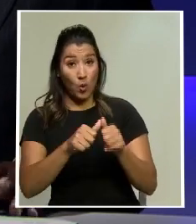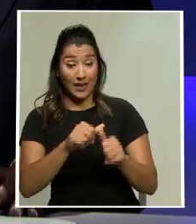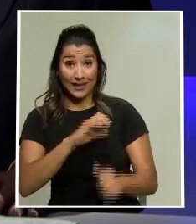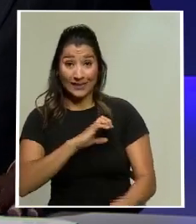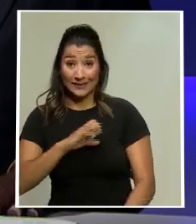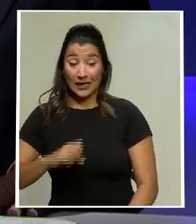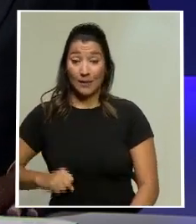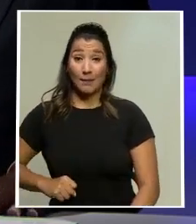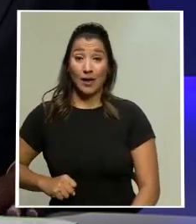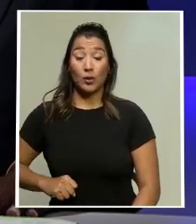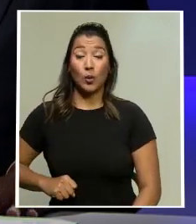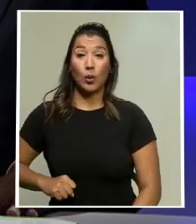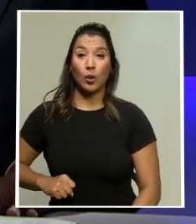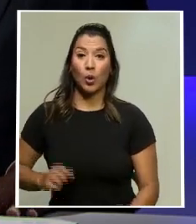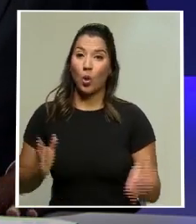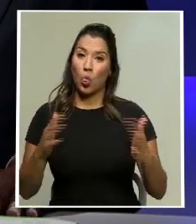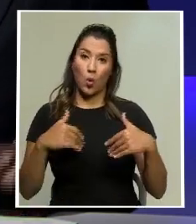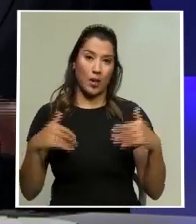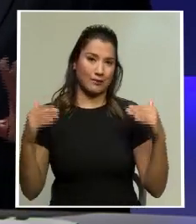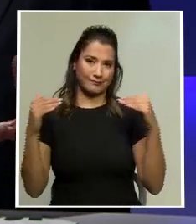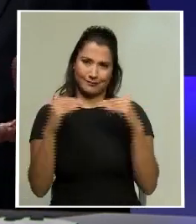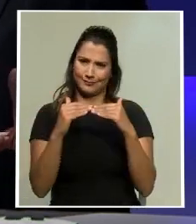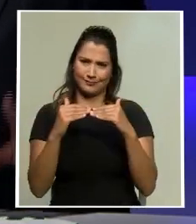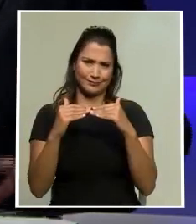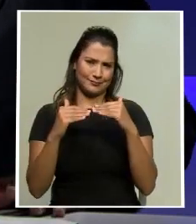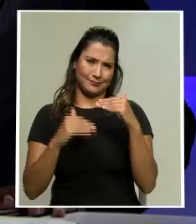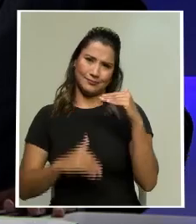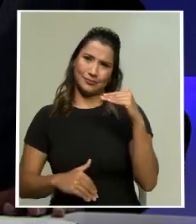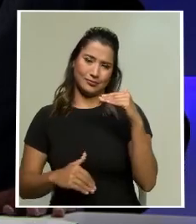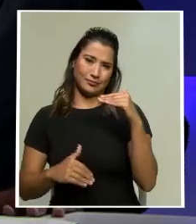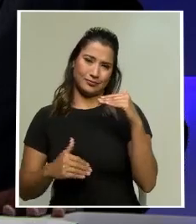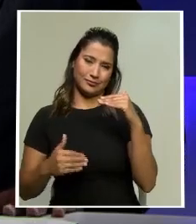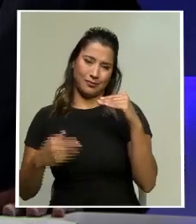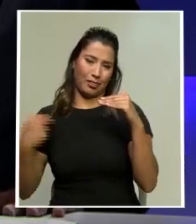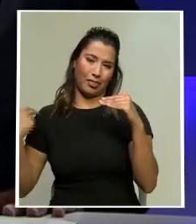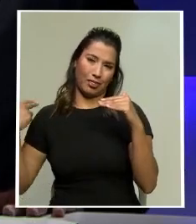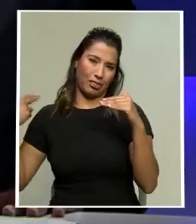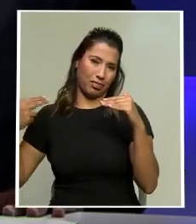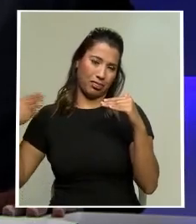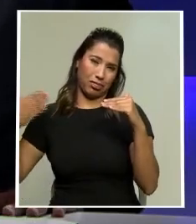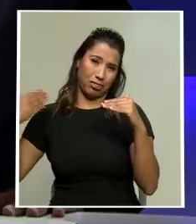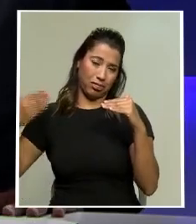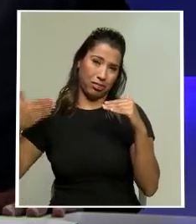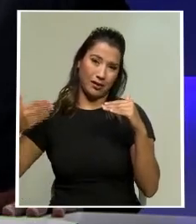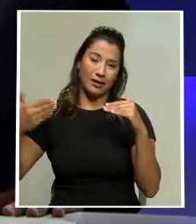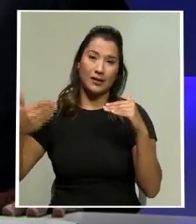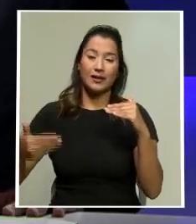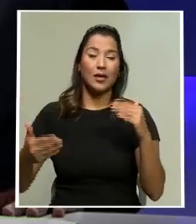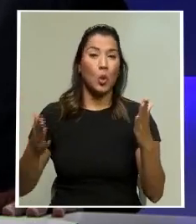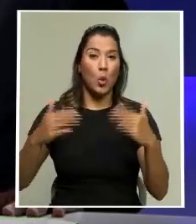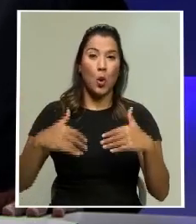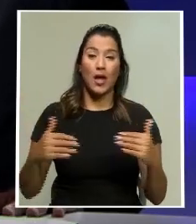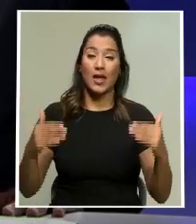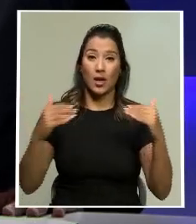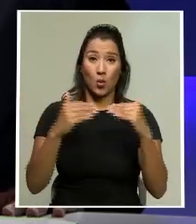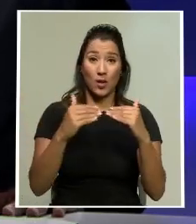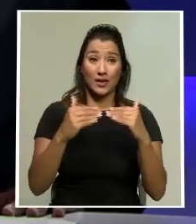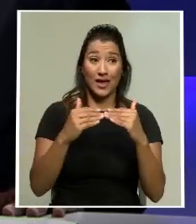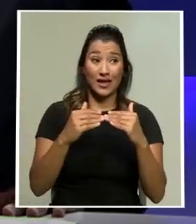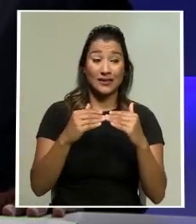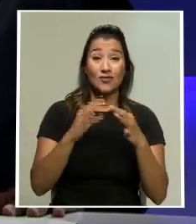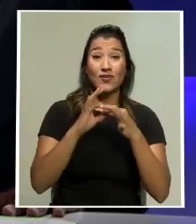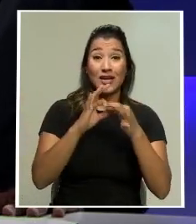una inequidad histórica. Una distribución completamente desigual, de